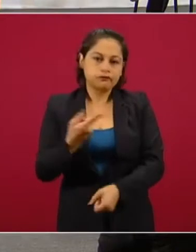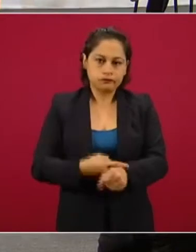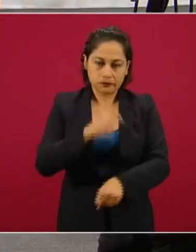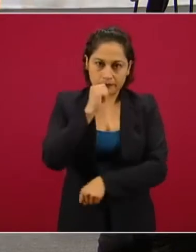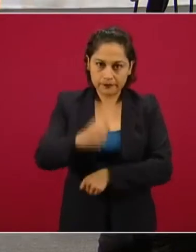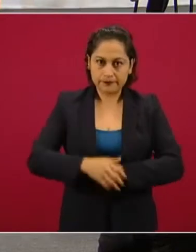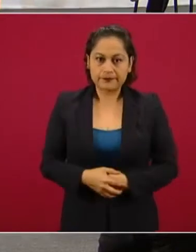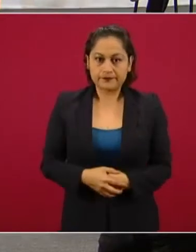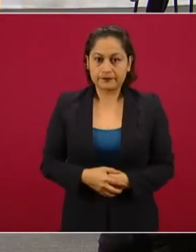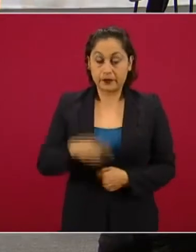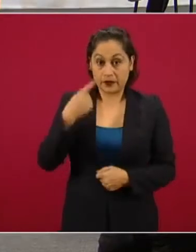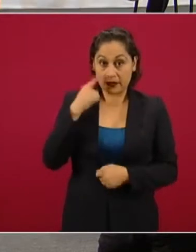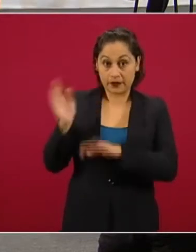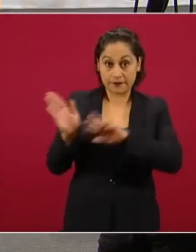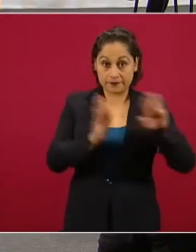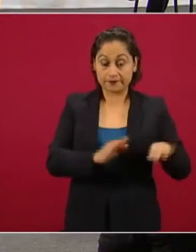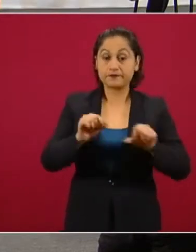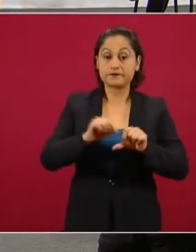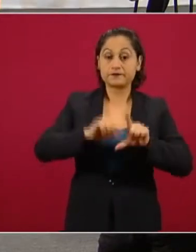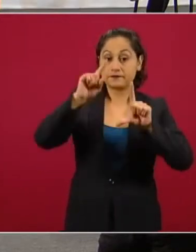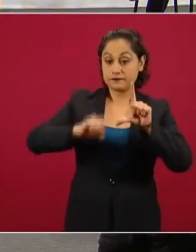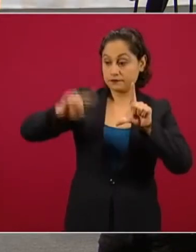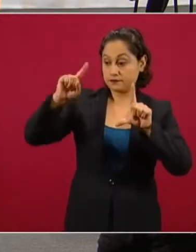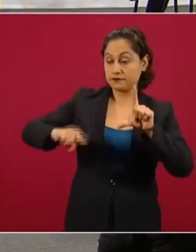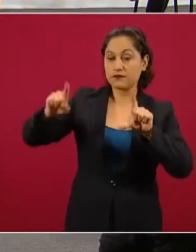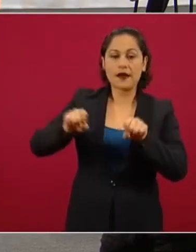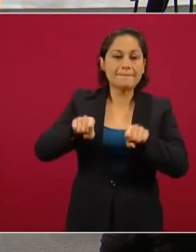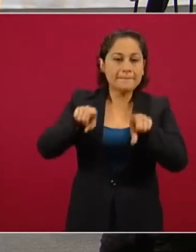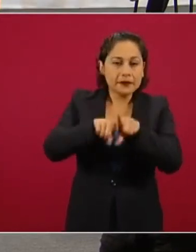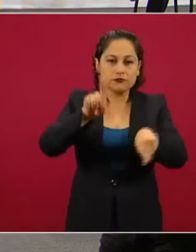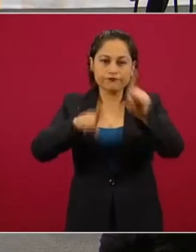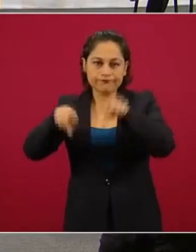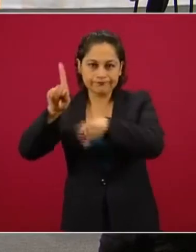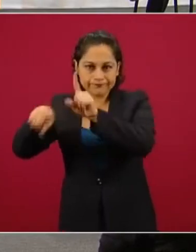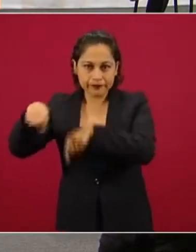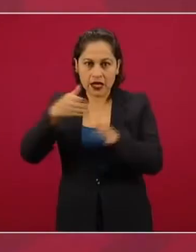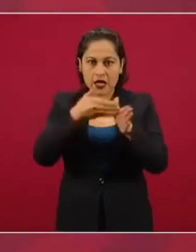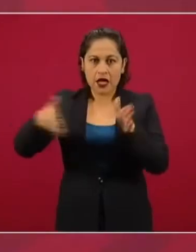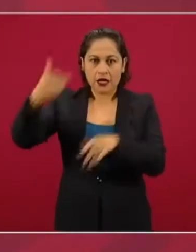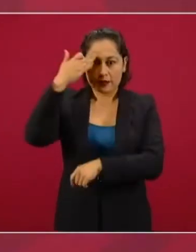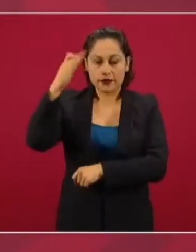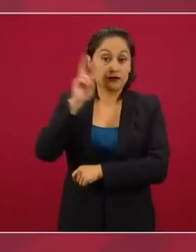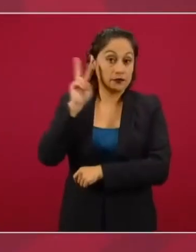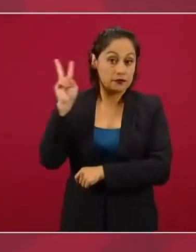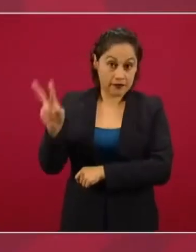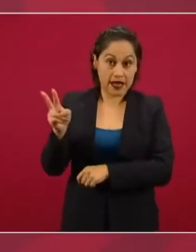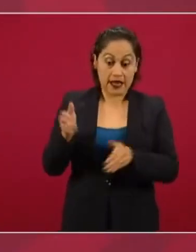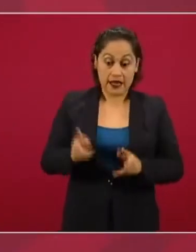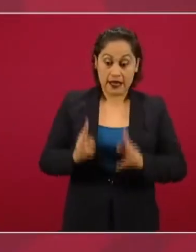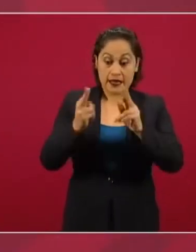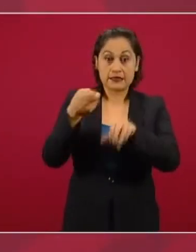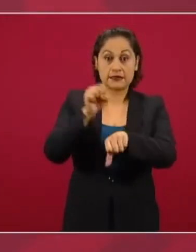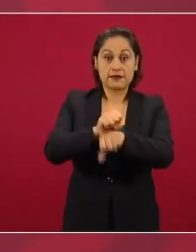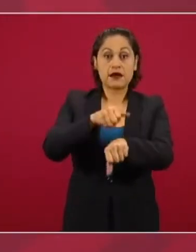esta curva lo que se ve es precisamente esas variaciones que se van teniendo a lo largo del tiempo. Noten ustedes que llegamos en la semana 29 al